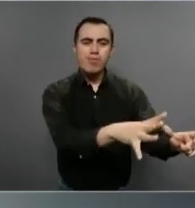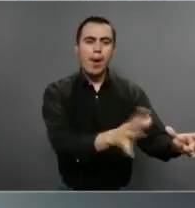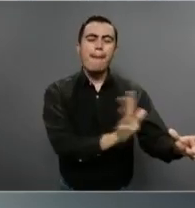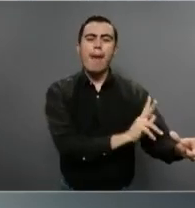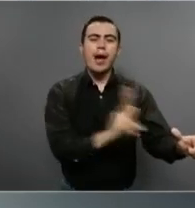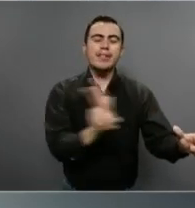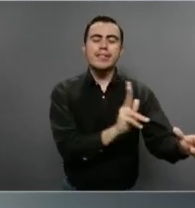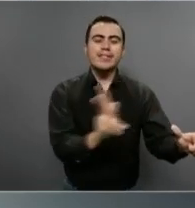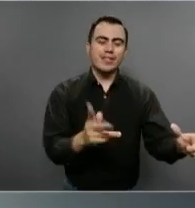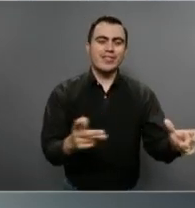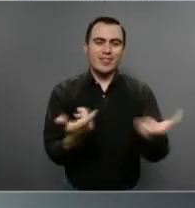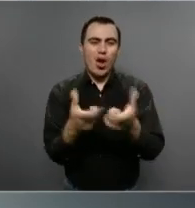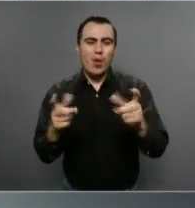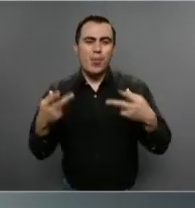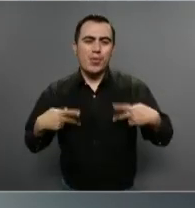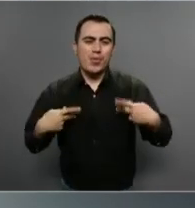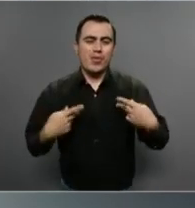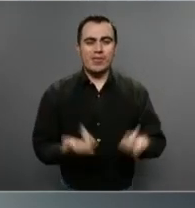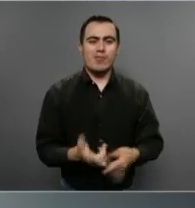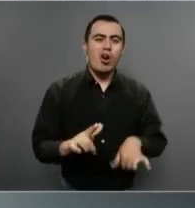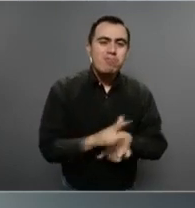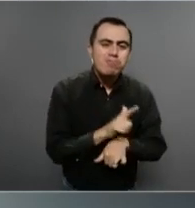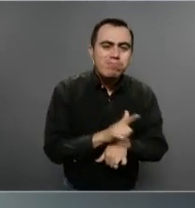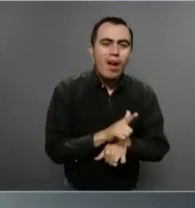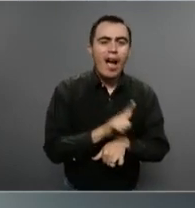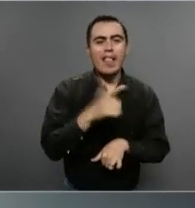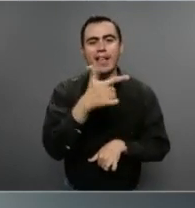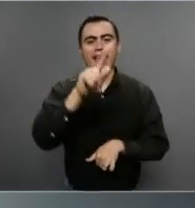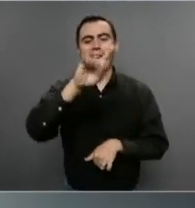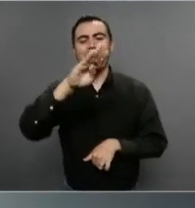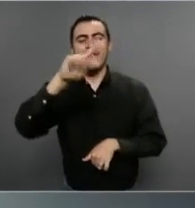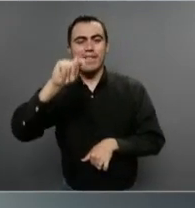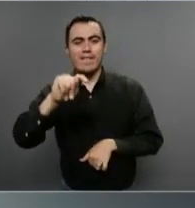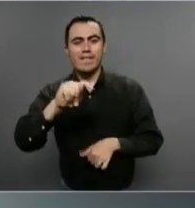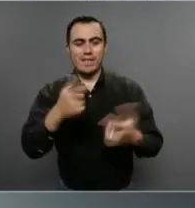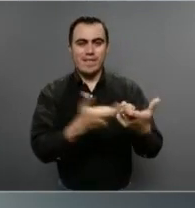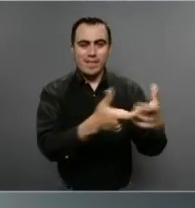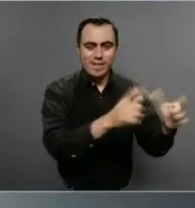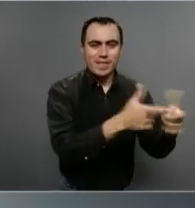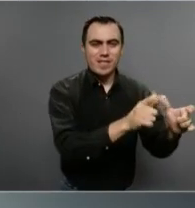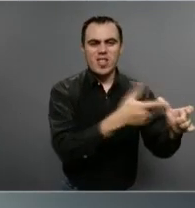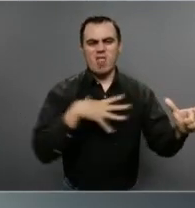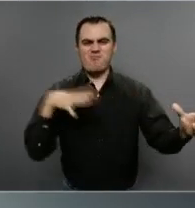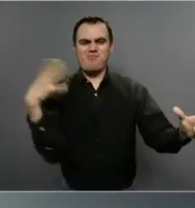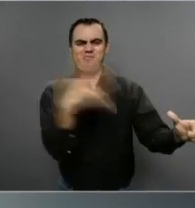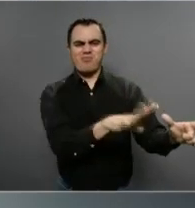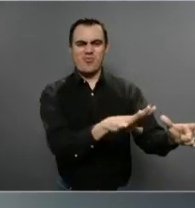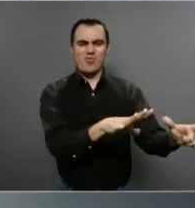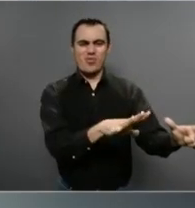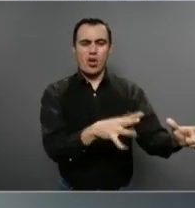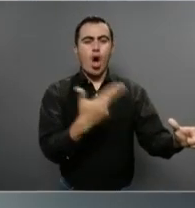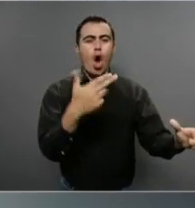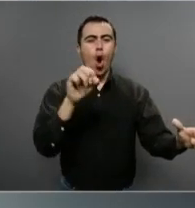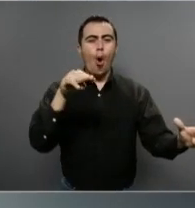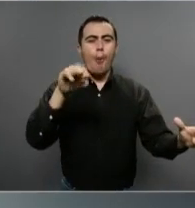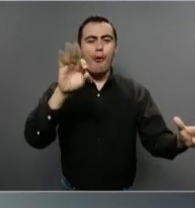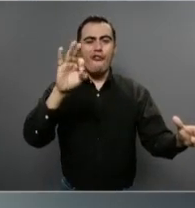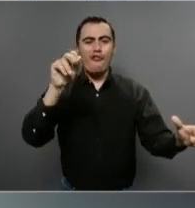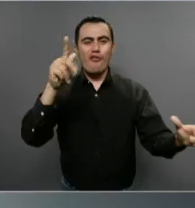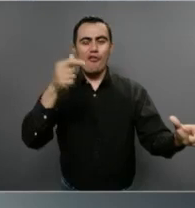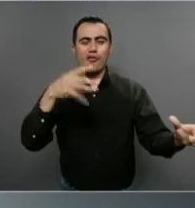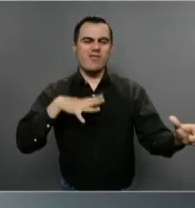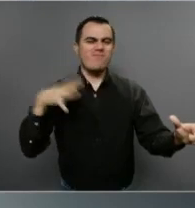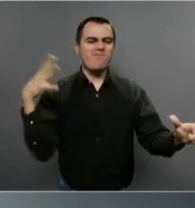homofobia nos lleva al desprecio, al odio, a lo que significa ser gay o hacer gay, ¿no? O hacer de la diversidad